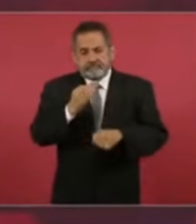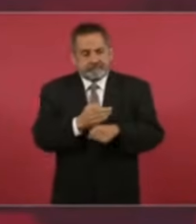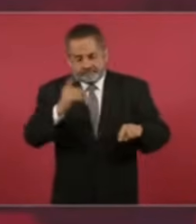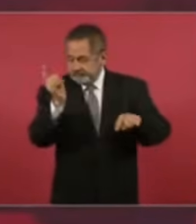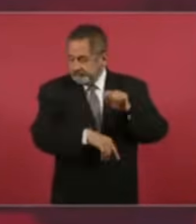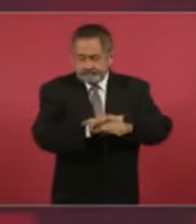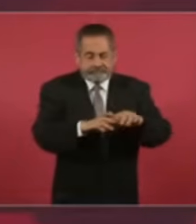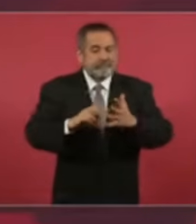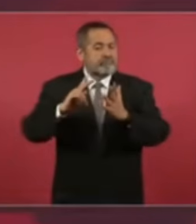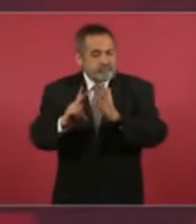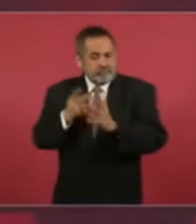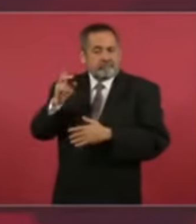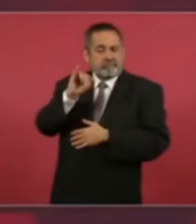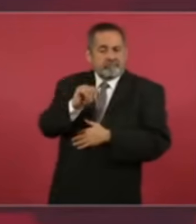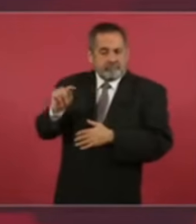recuperar el ISSSTE,